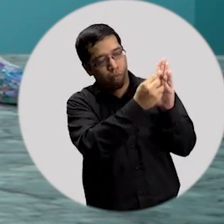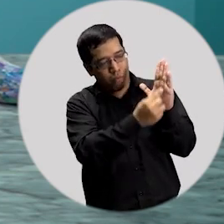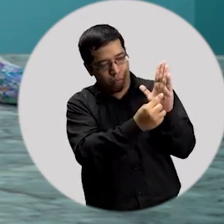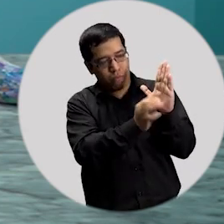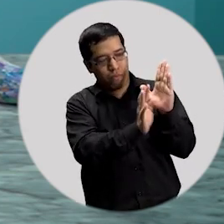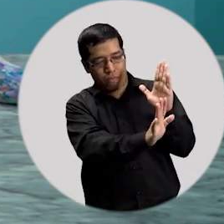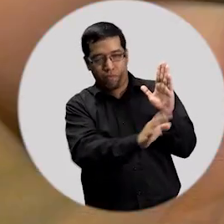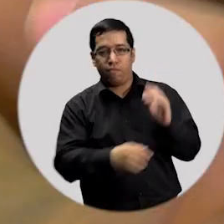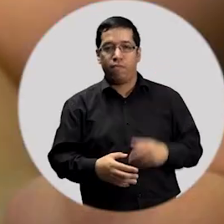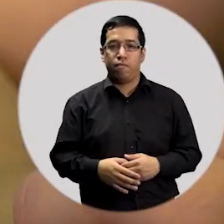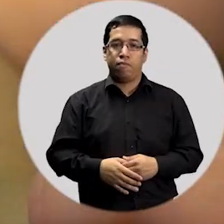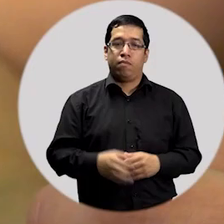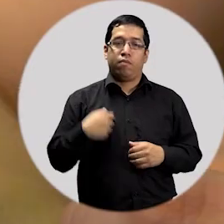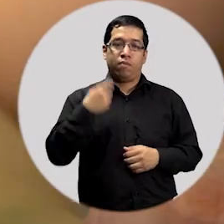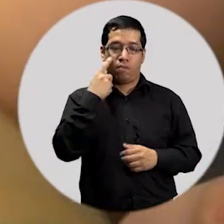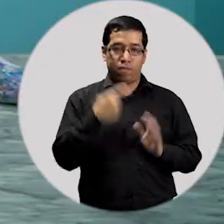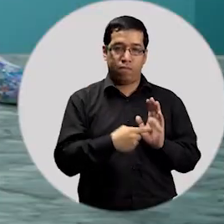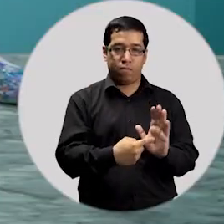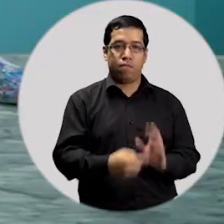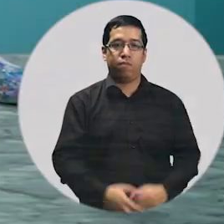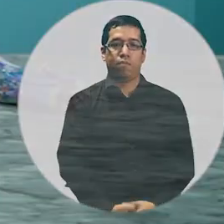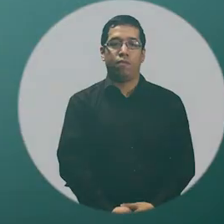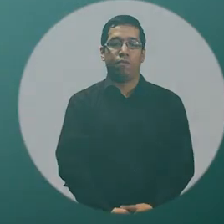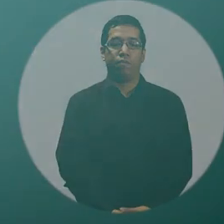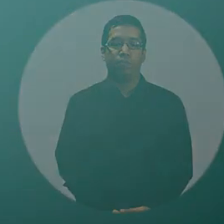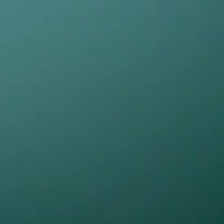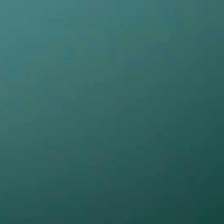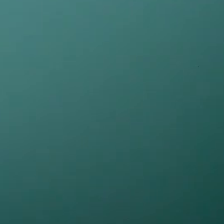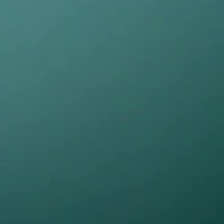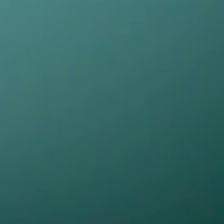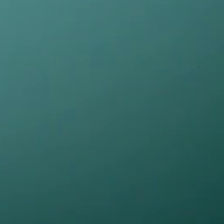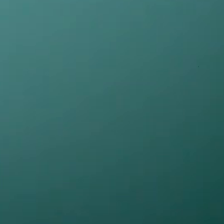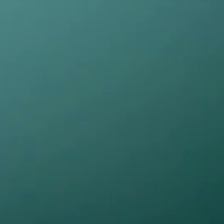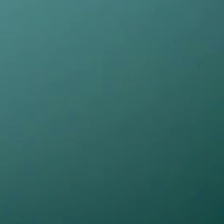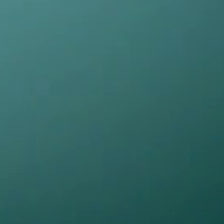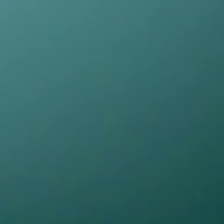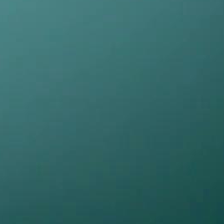escribirme y podemos coordinar. Muchísimas gracias. Chao, chao.